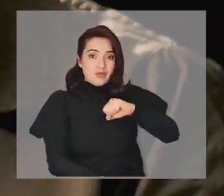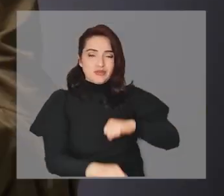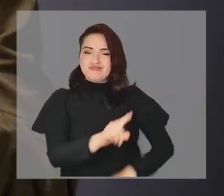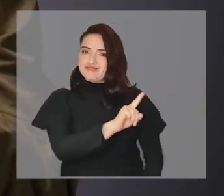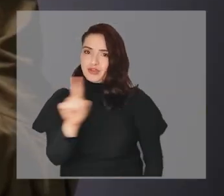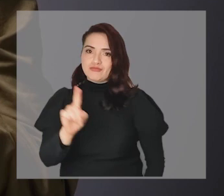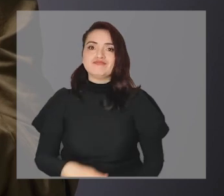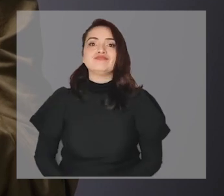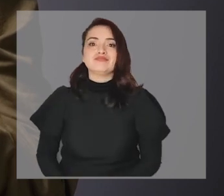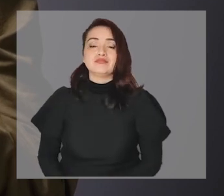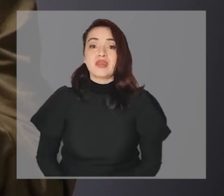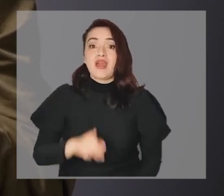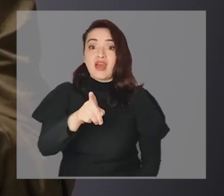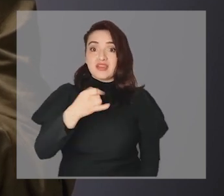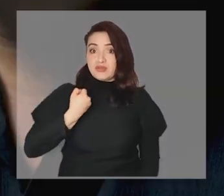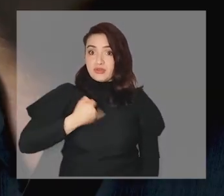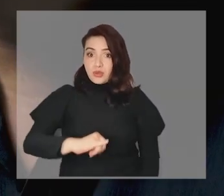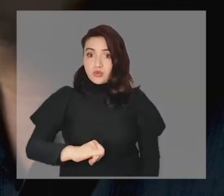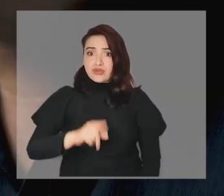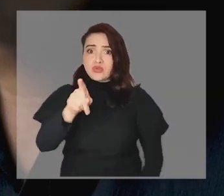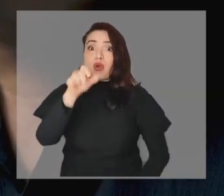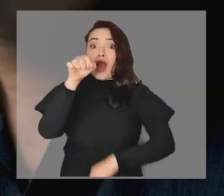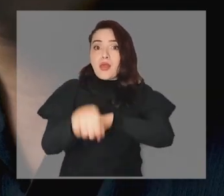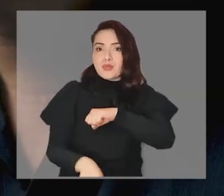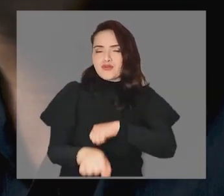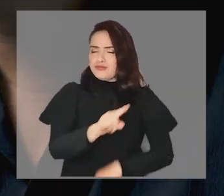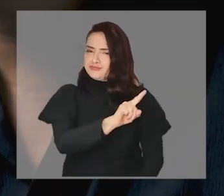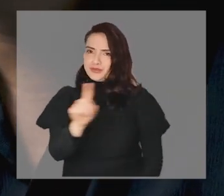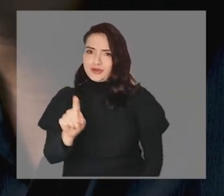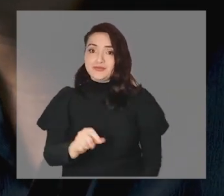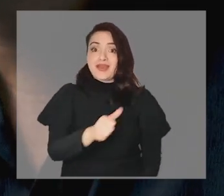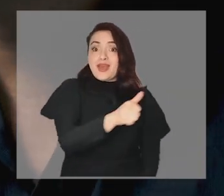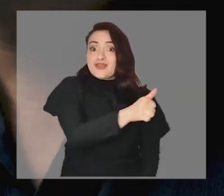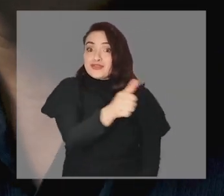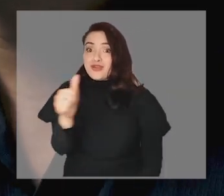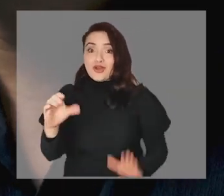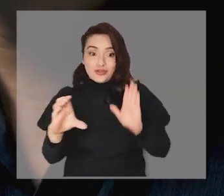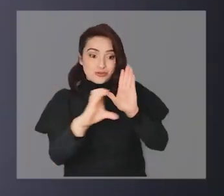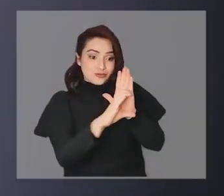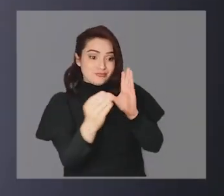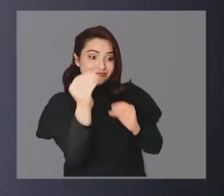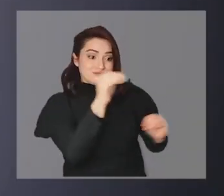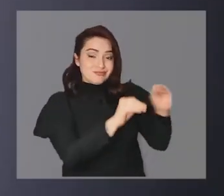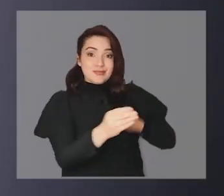apruebo esta constitución. Si no te gusta, sencillamente no la apruebes.